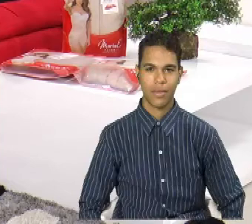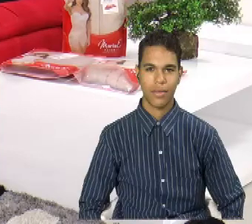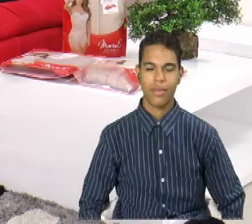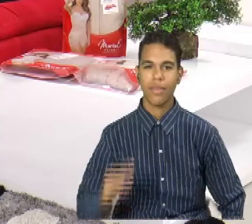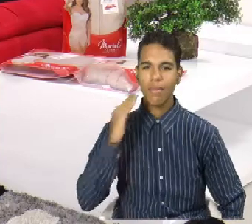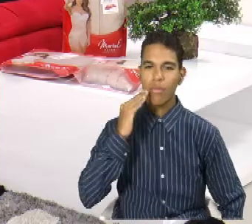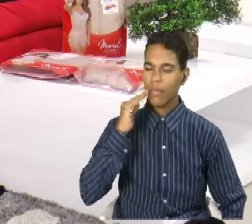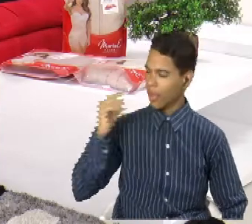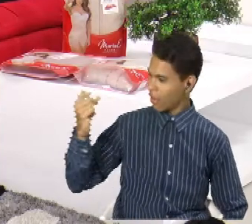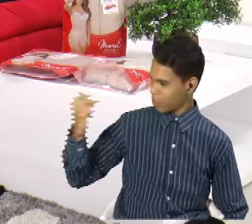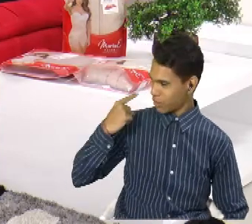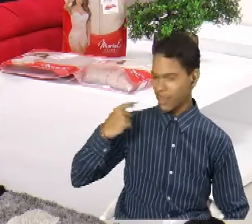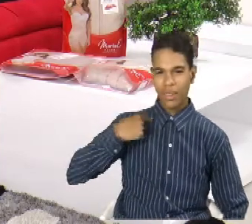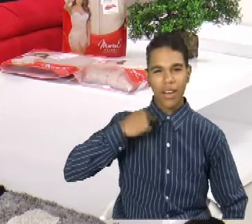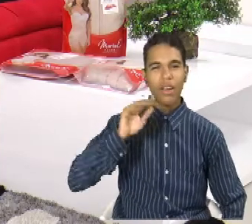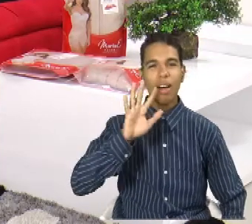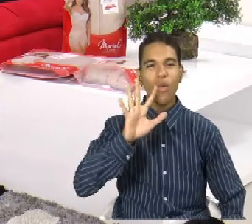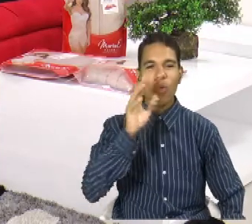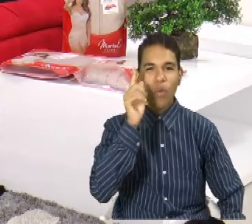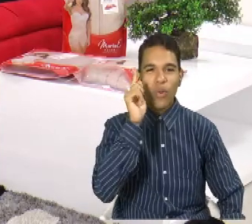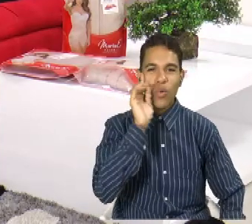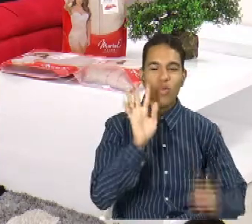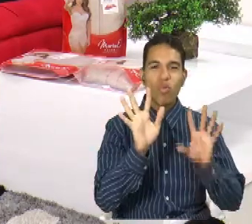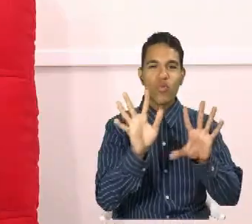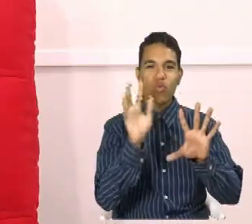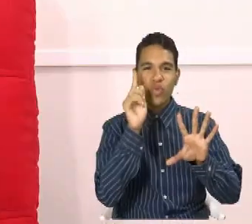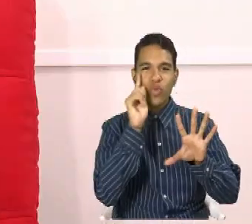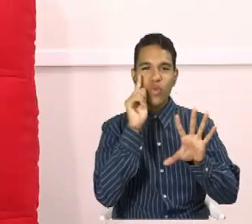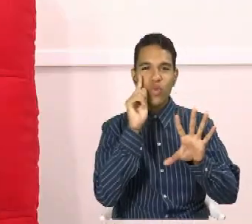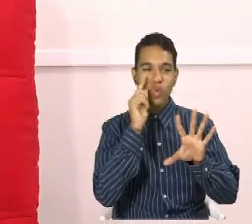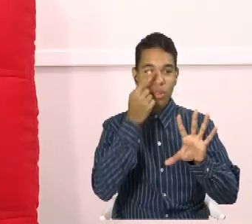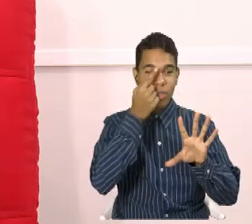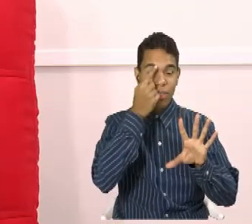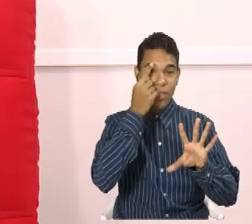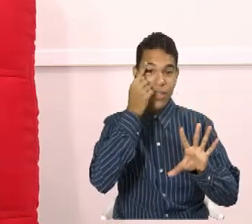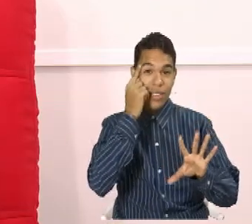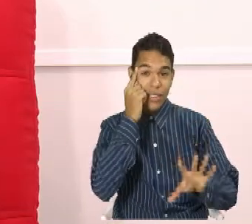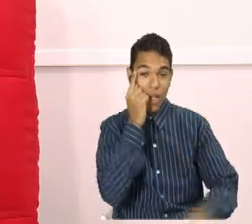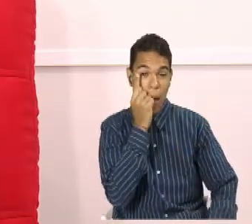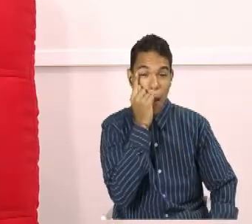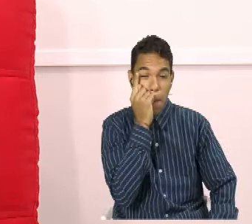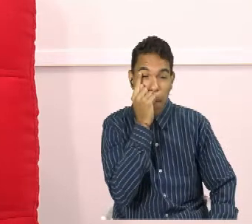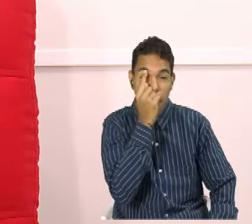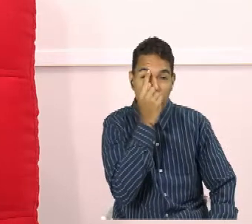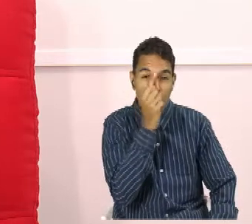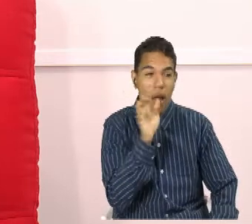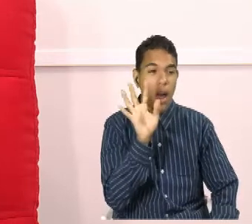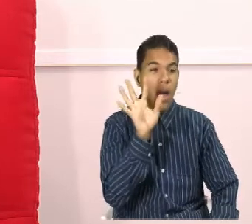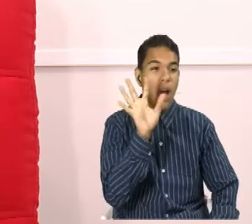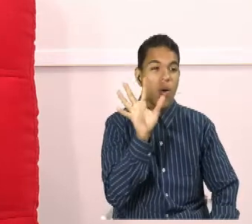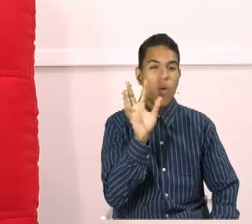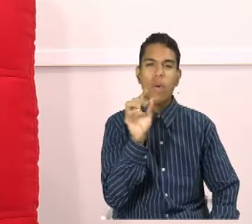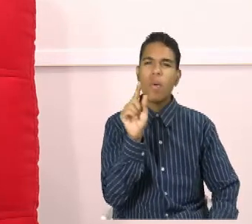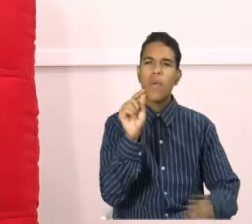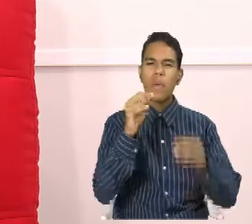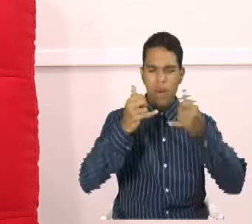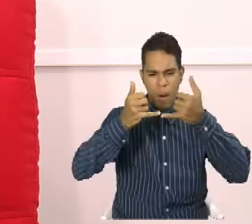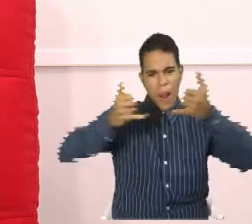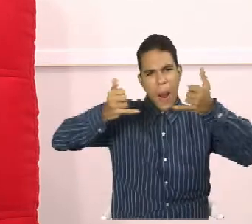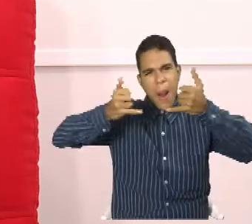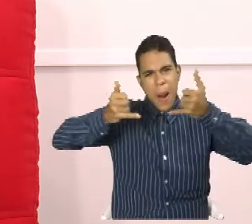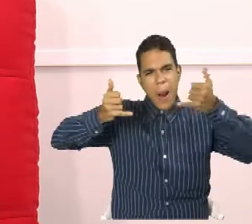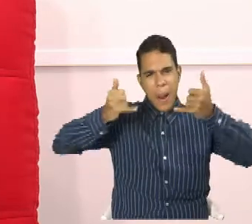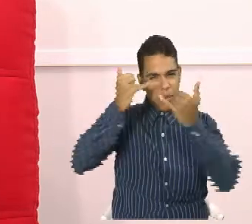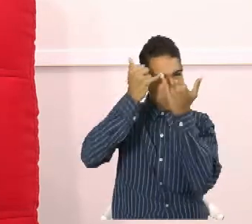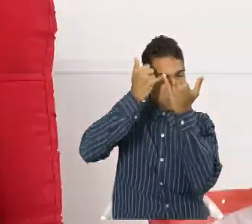días con un hilo. Eso fue bastante interesante, depilación con ceja, depilación de cejas con un hilito. Eso es con hilo hindú, sí,